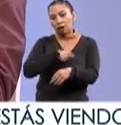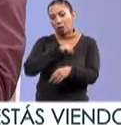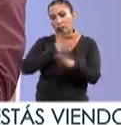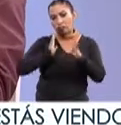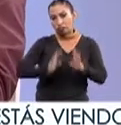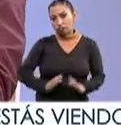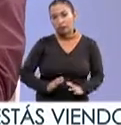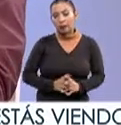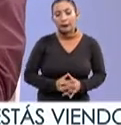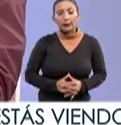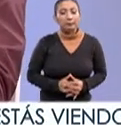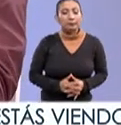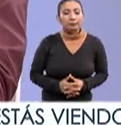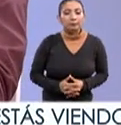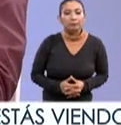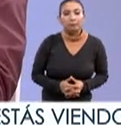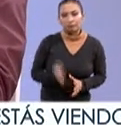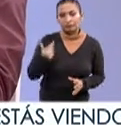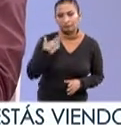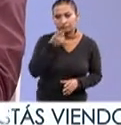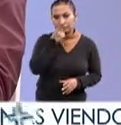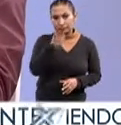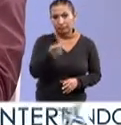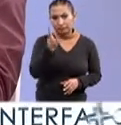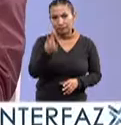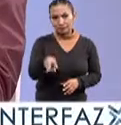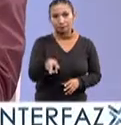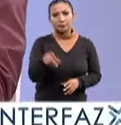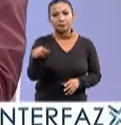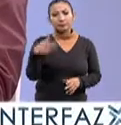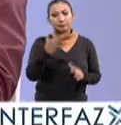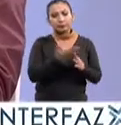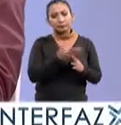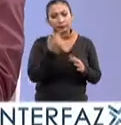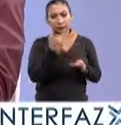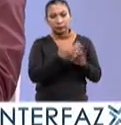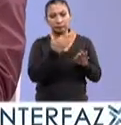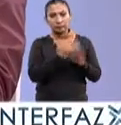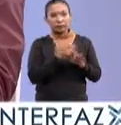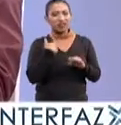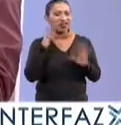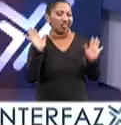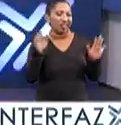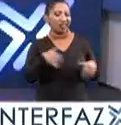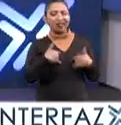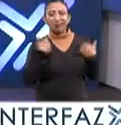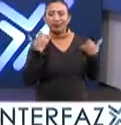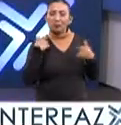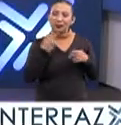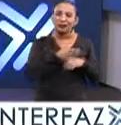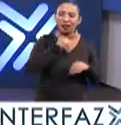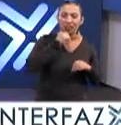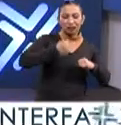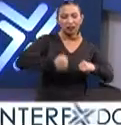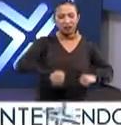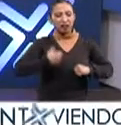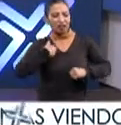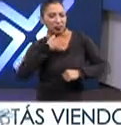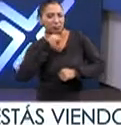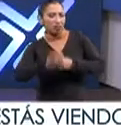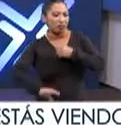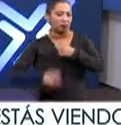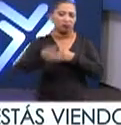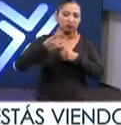¿no? Como bien se menciona, ¿no? La parte ahorita de, bueno, pues soy joven, no me pasa nada, soy invencible. Somos